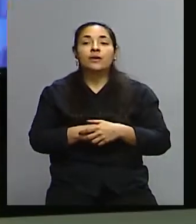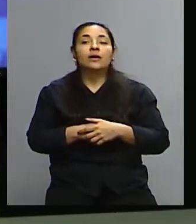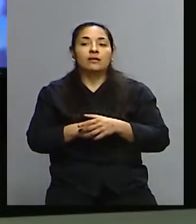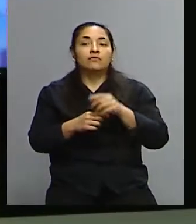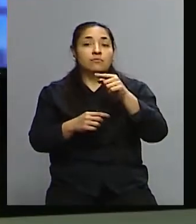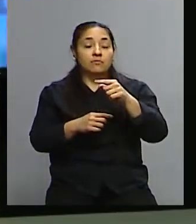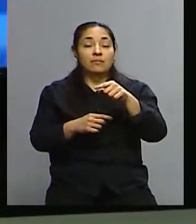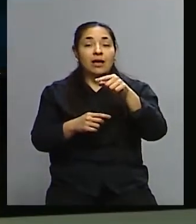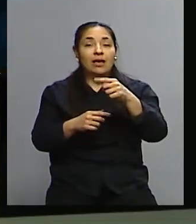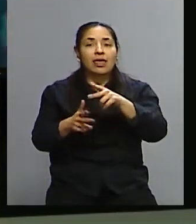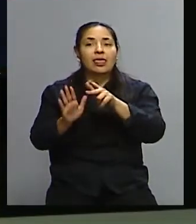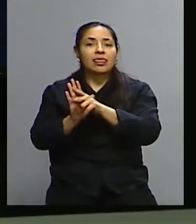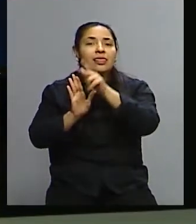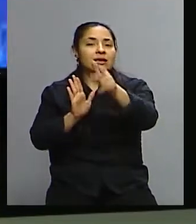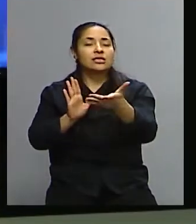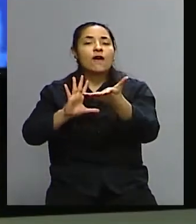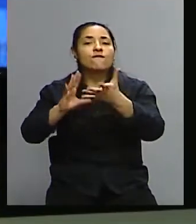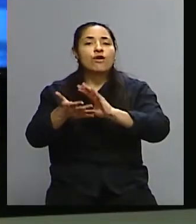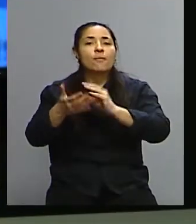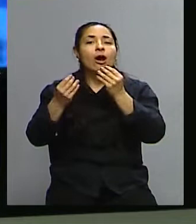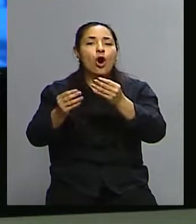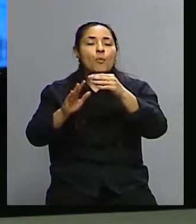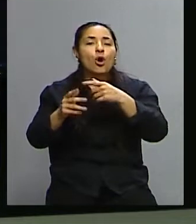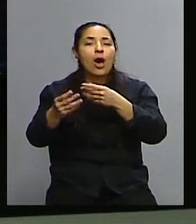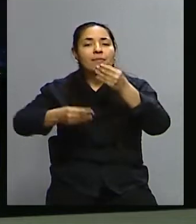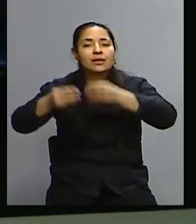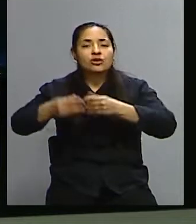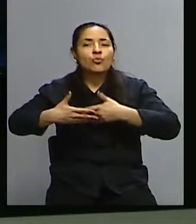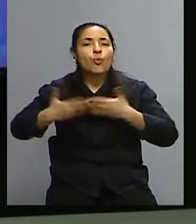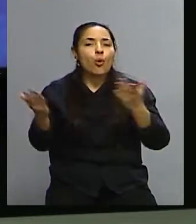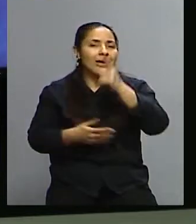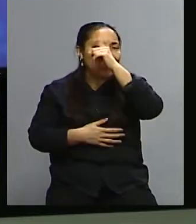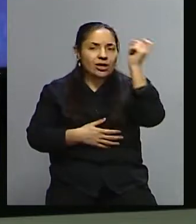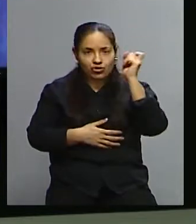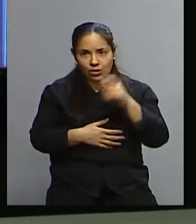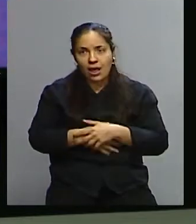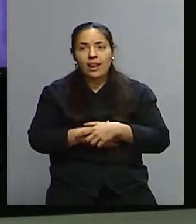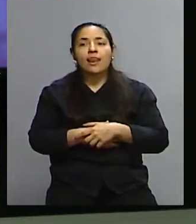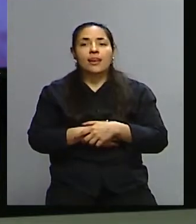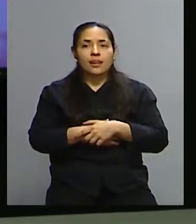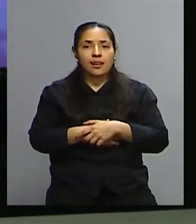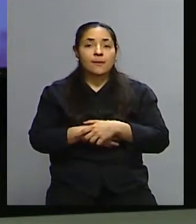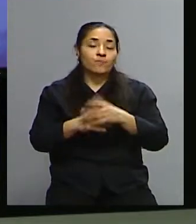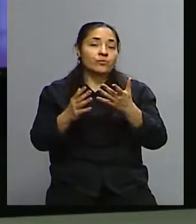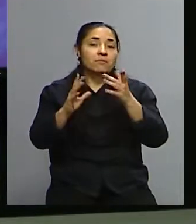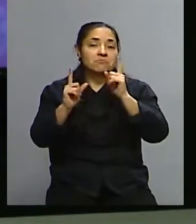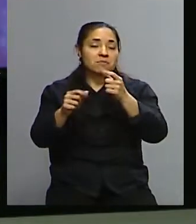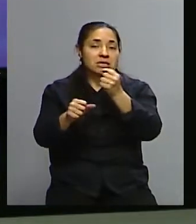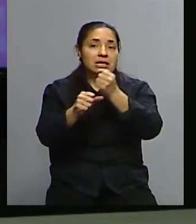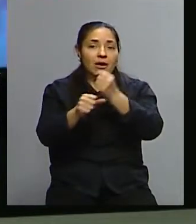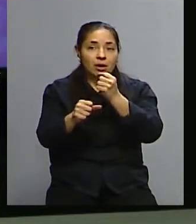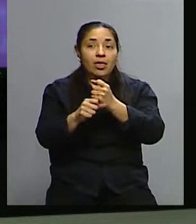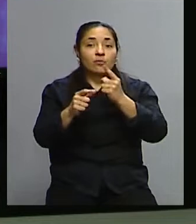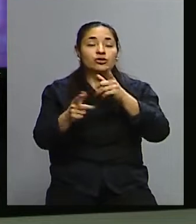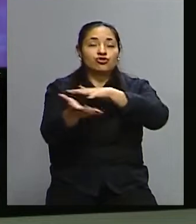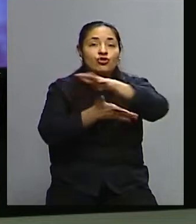cómo se conforma el sector público nacional, que en general es la Administración Nacional con sus entes centralizados o descentralizados, después las